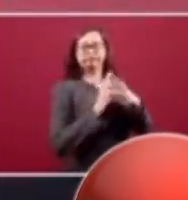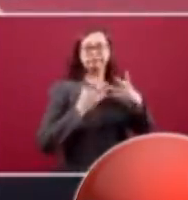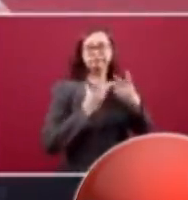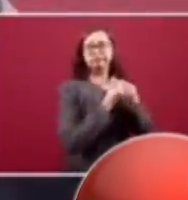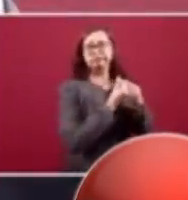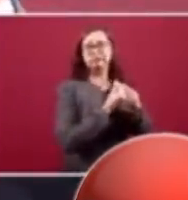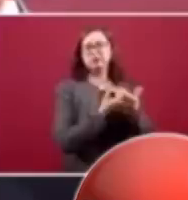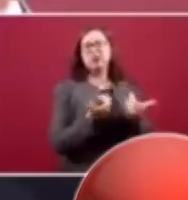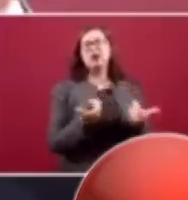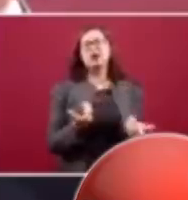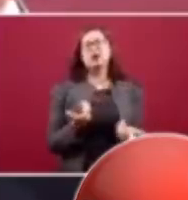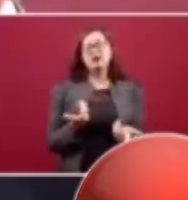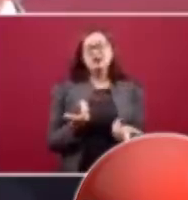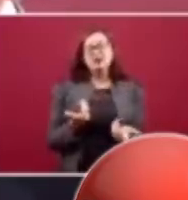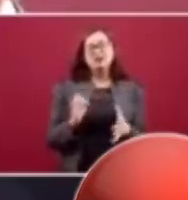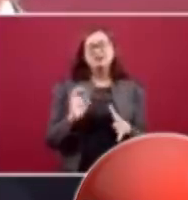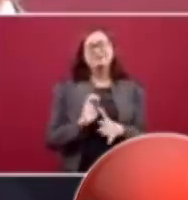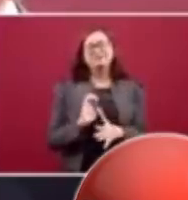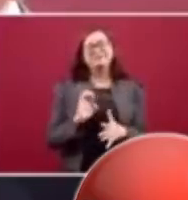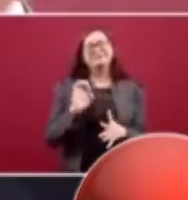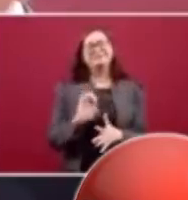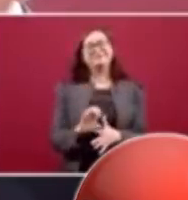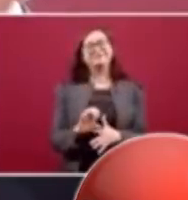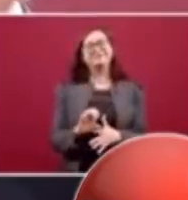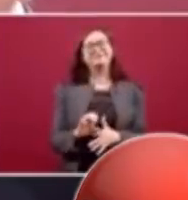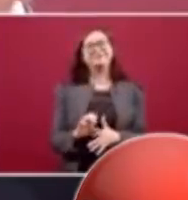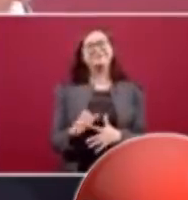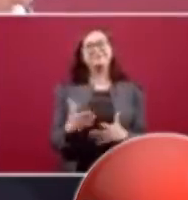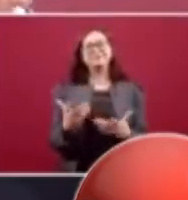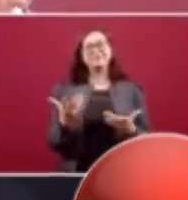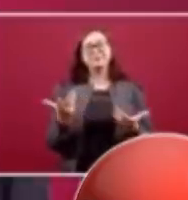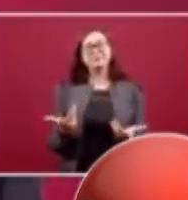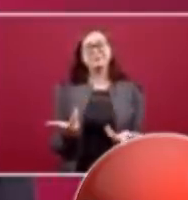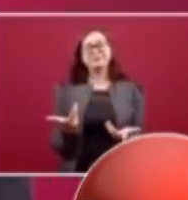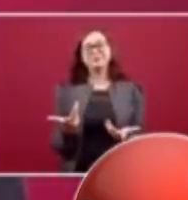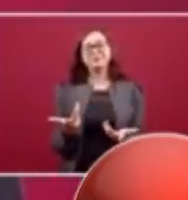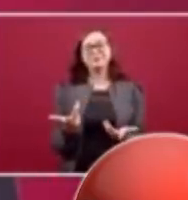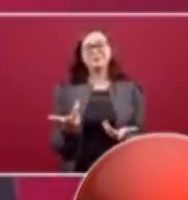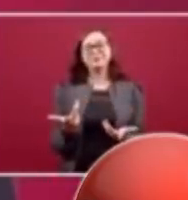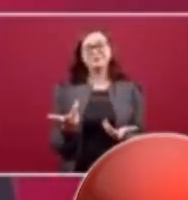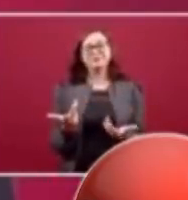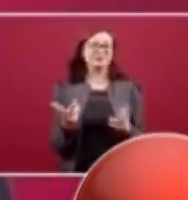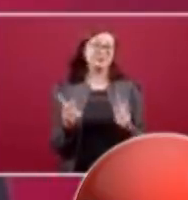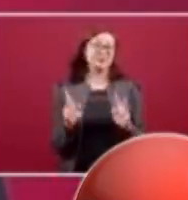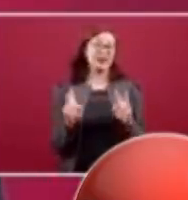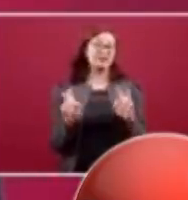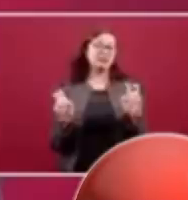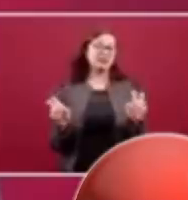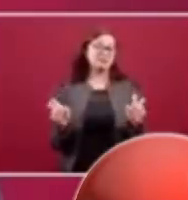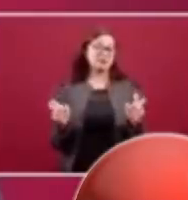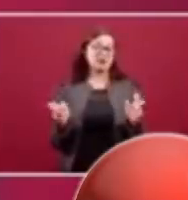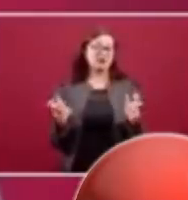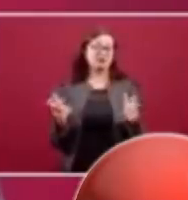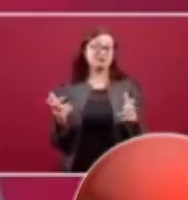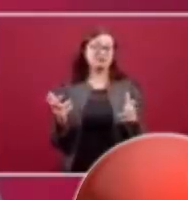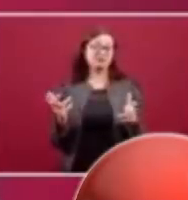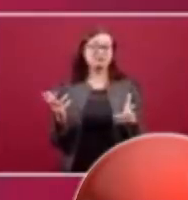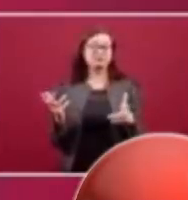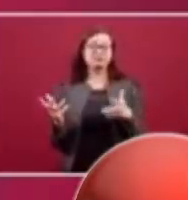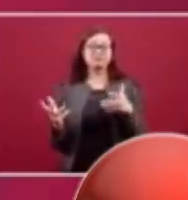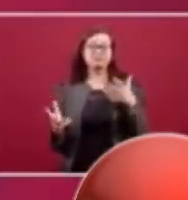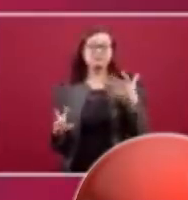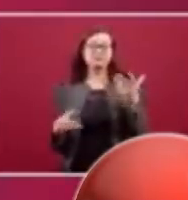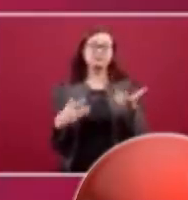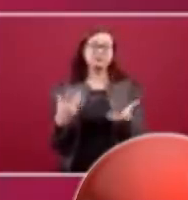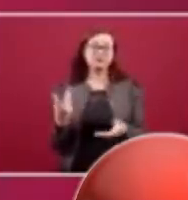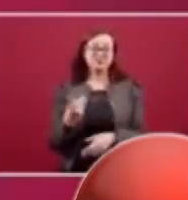Entonces, ese es un asunto, ¿no?, que debe